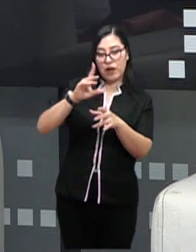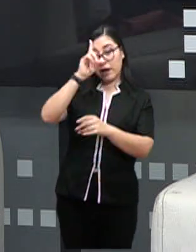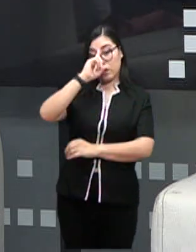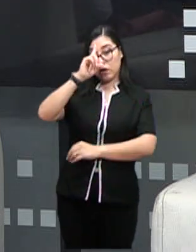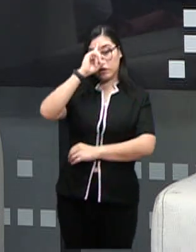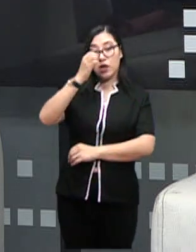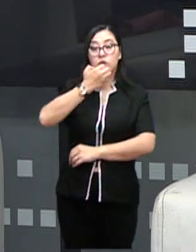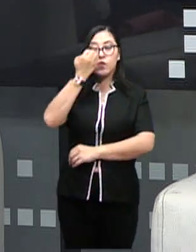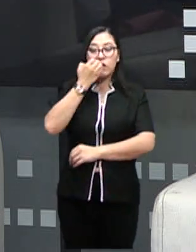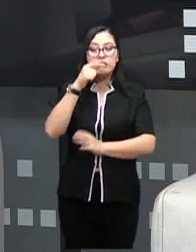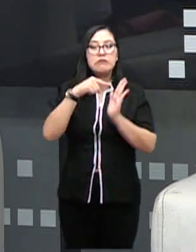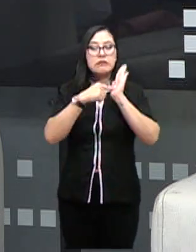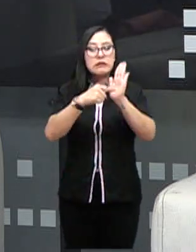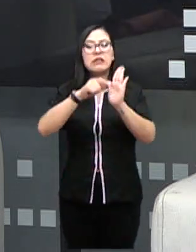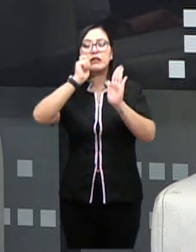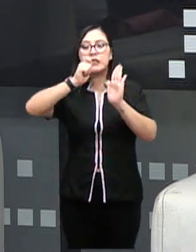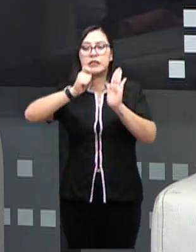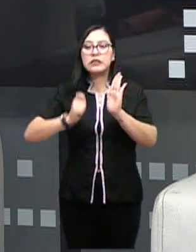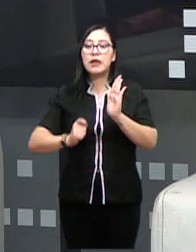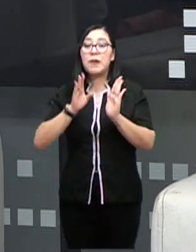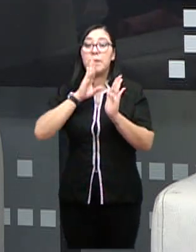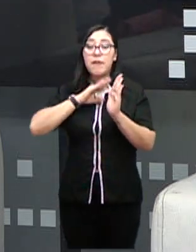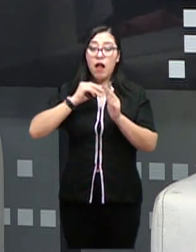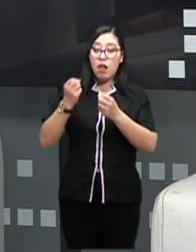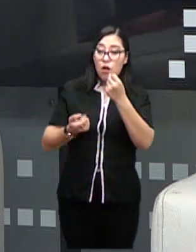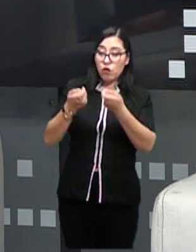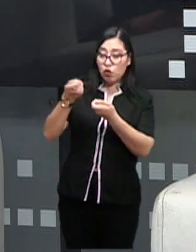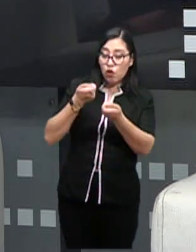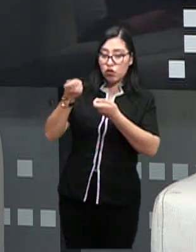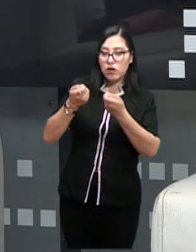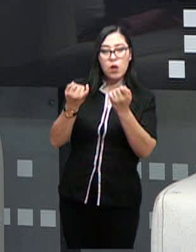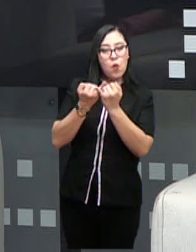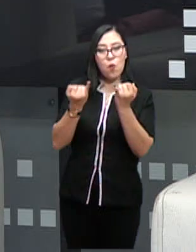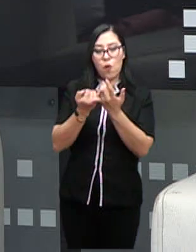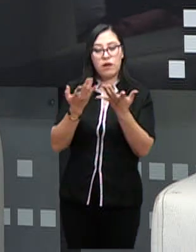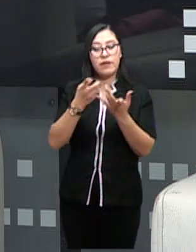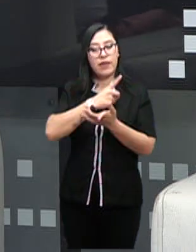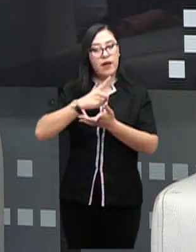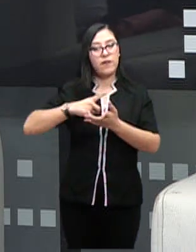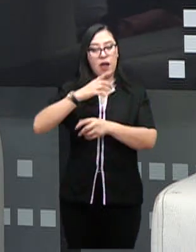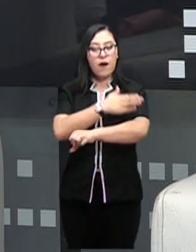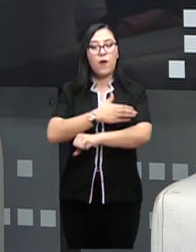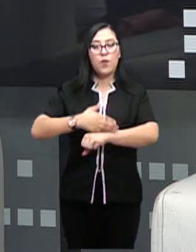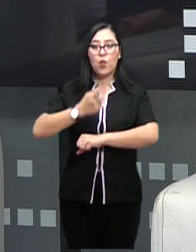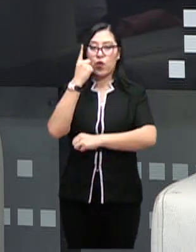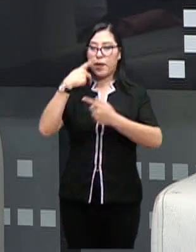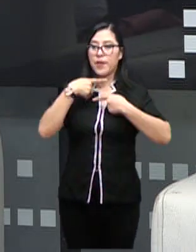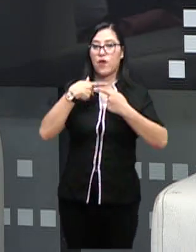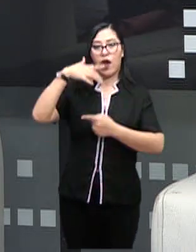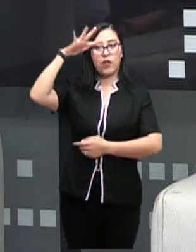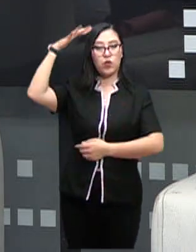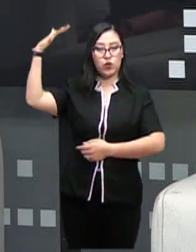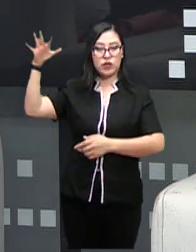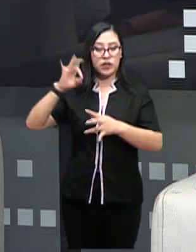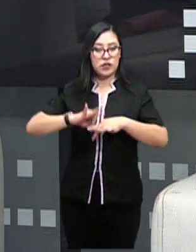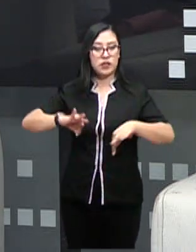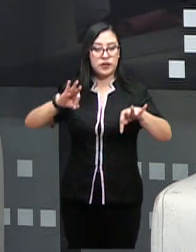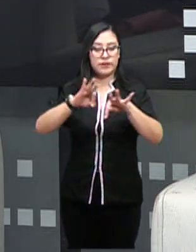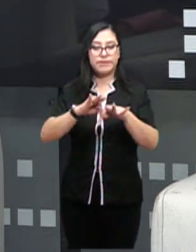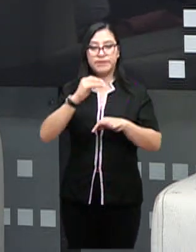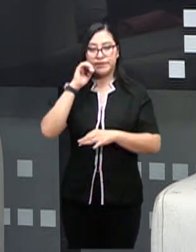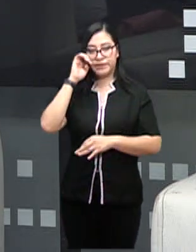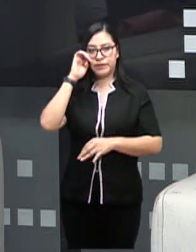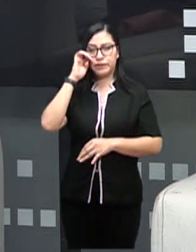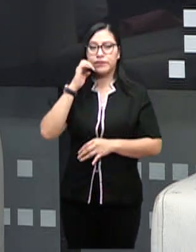lo que puede ocasionar el mal manejo de la pirotecnia, tanto como recomendamos que vayan acompañados de una persona adulta. Yo le voy a decir que